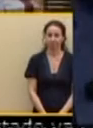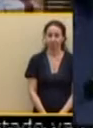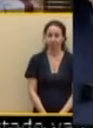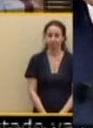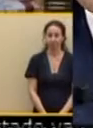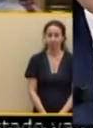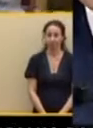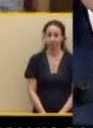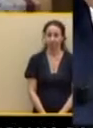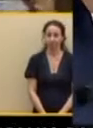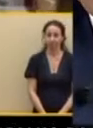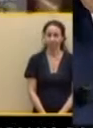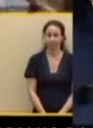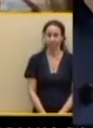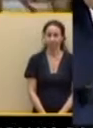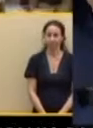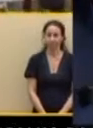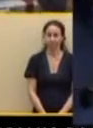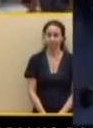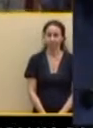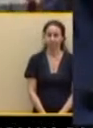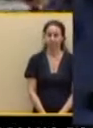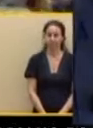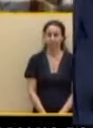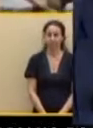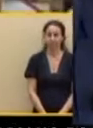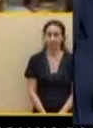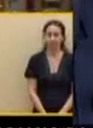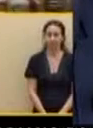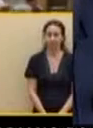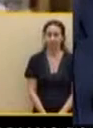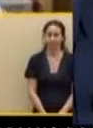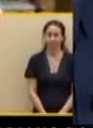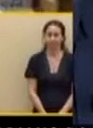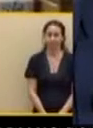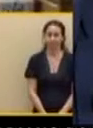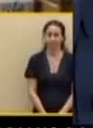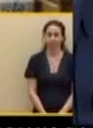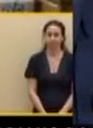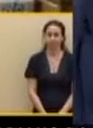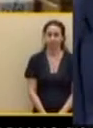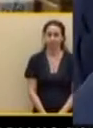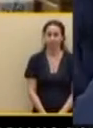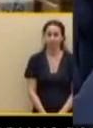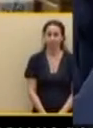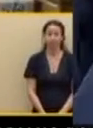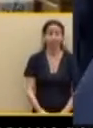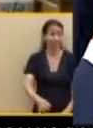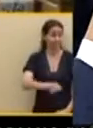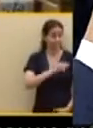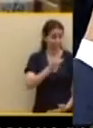tiene que haber más claro pero esta condición imprescindible sólo un acordo